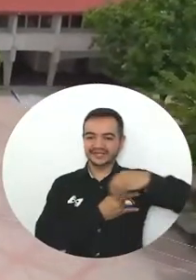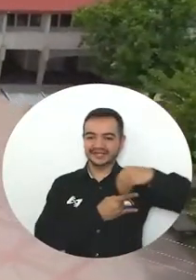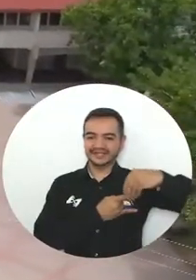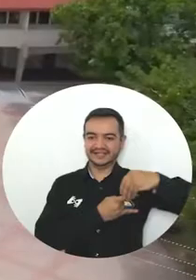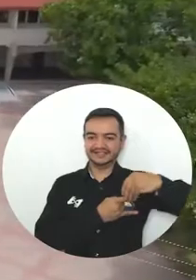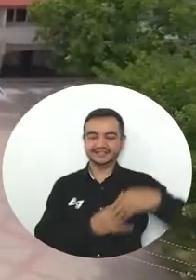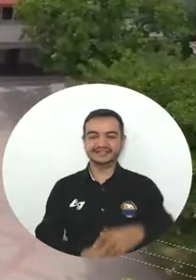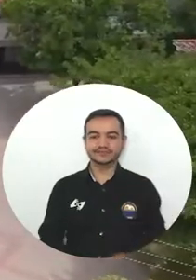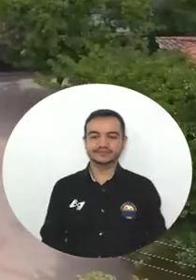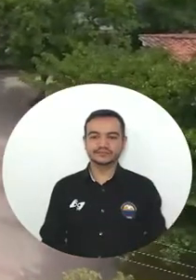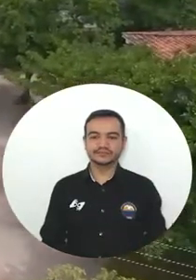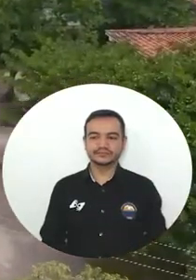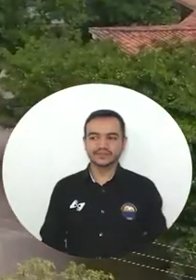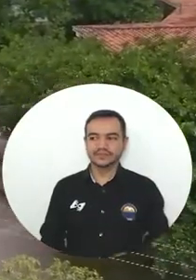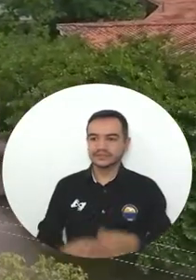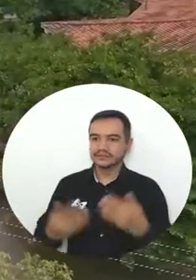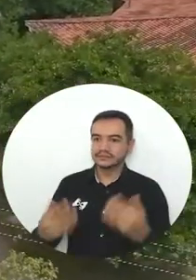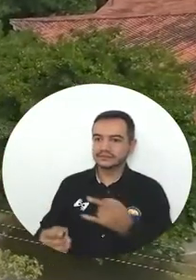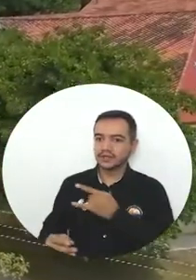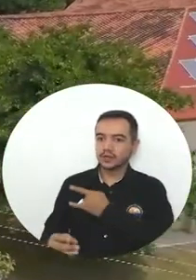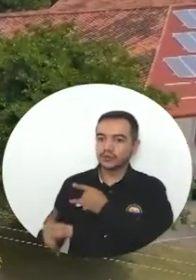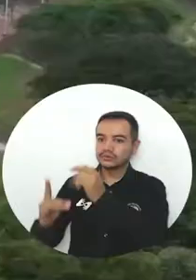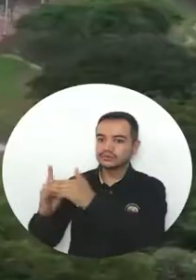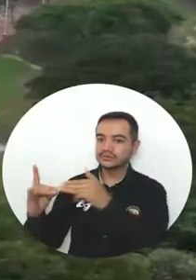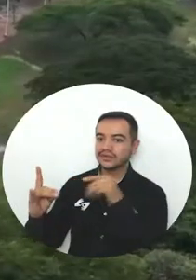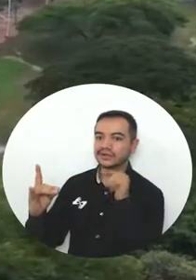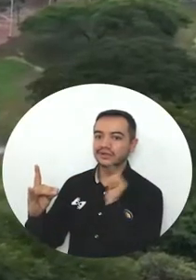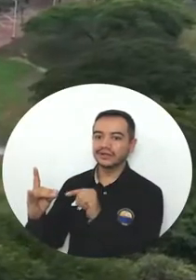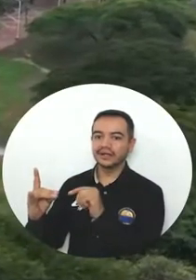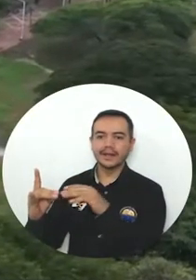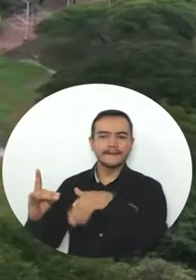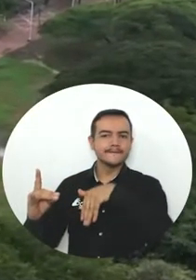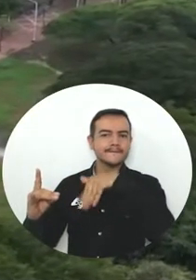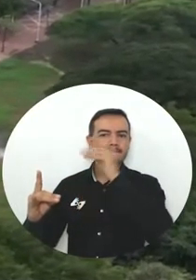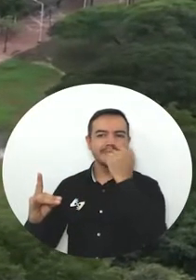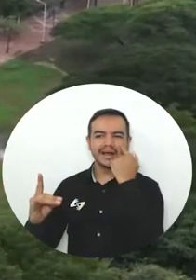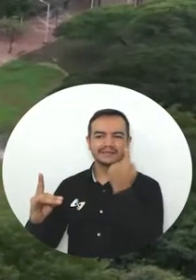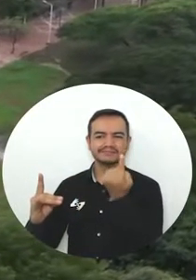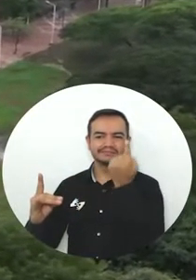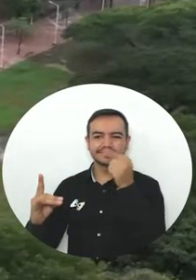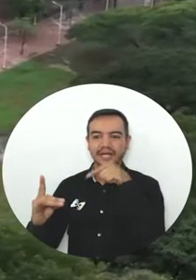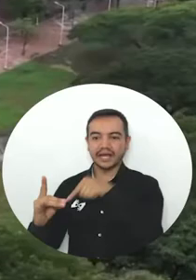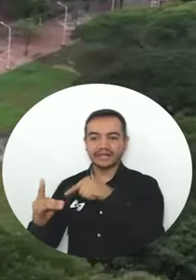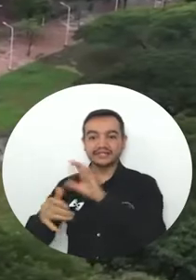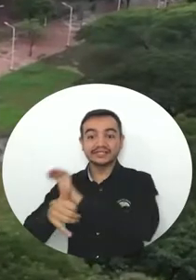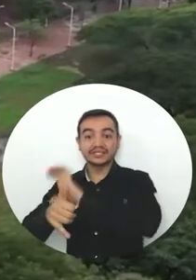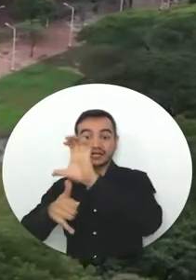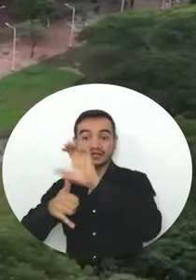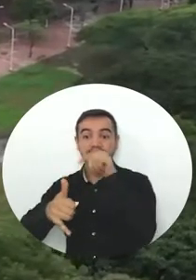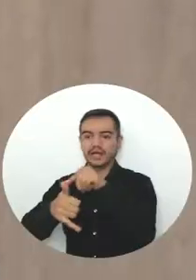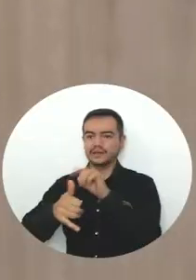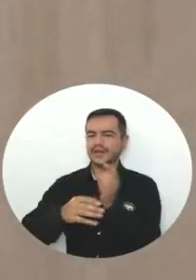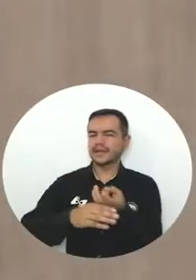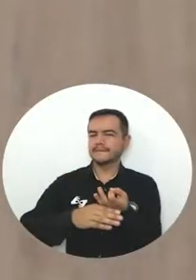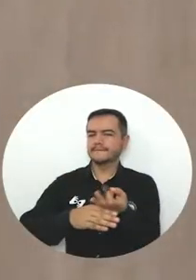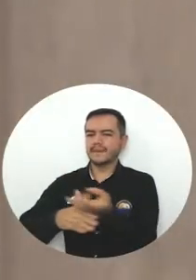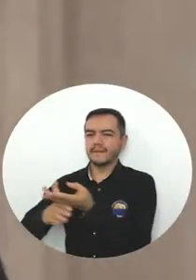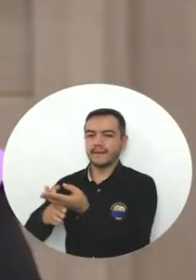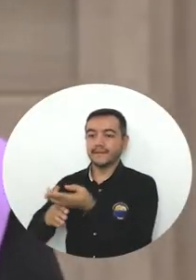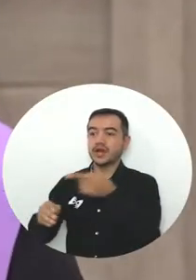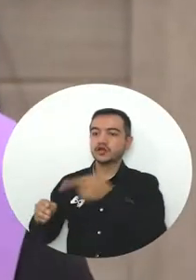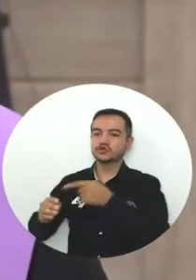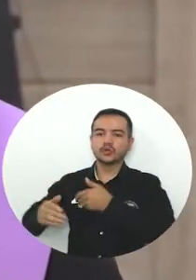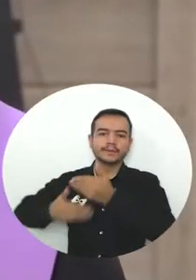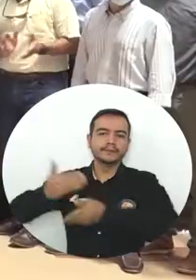del Magdalena es la institución de educación superior pública de la región Caribe con los mejores resultados en el proceso